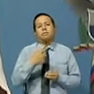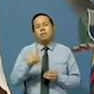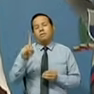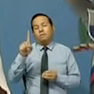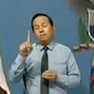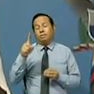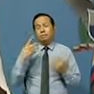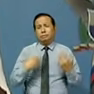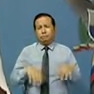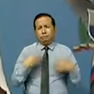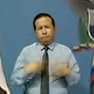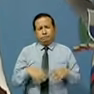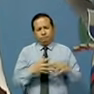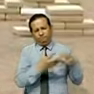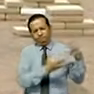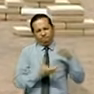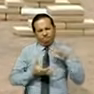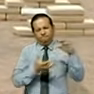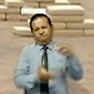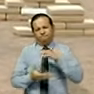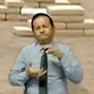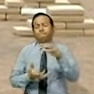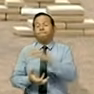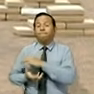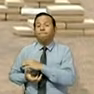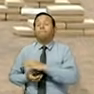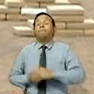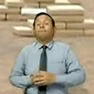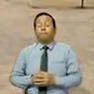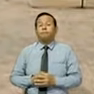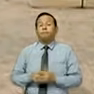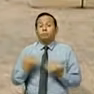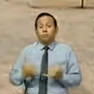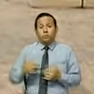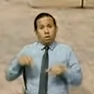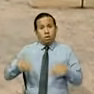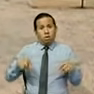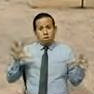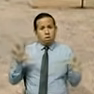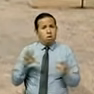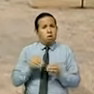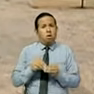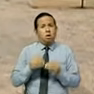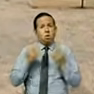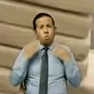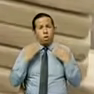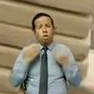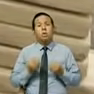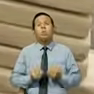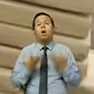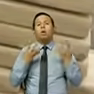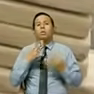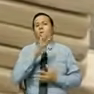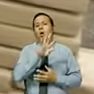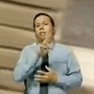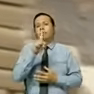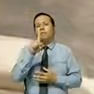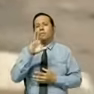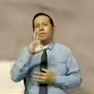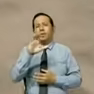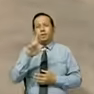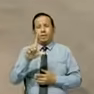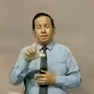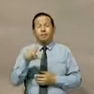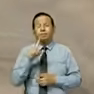14.260.490 dosis retiradas del mercado. En lo que va del año, la Policía Antinarcóticos ha decomisado en Guayaquil 41 toneladas de droga.